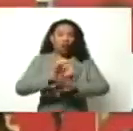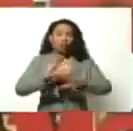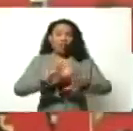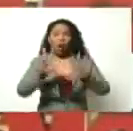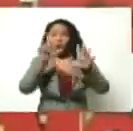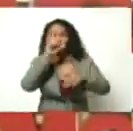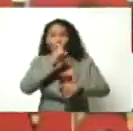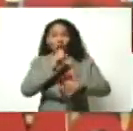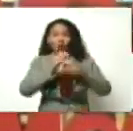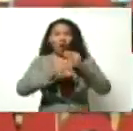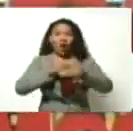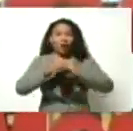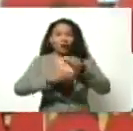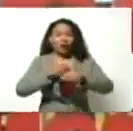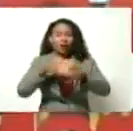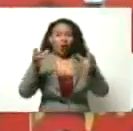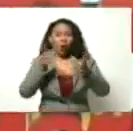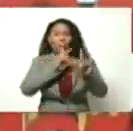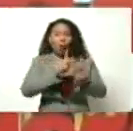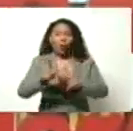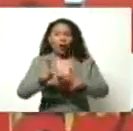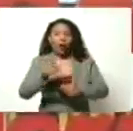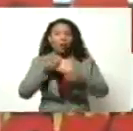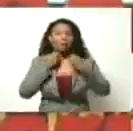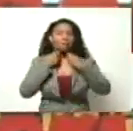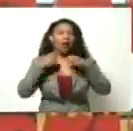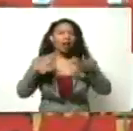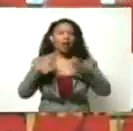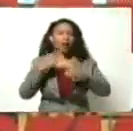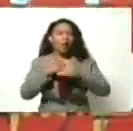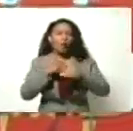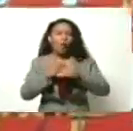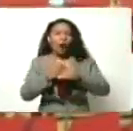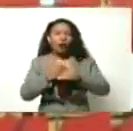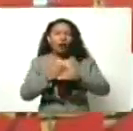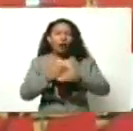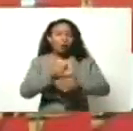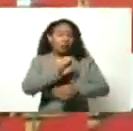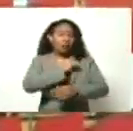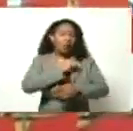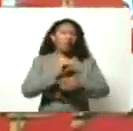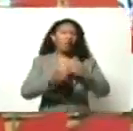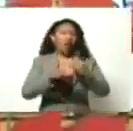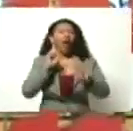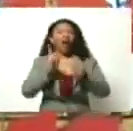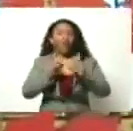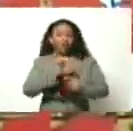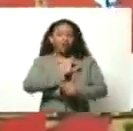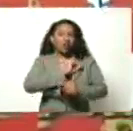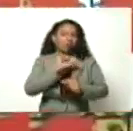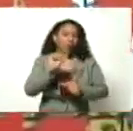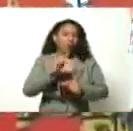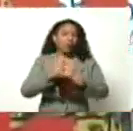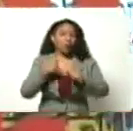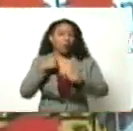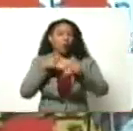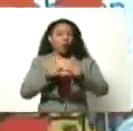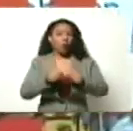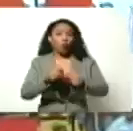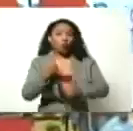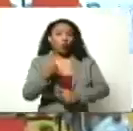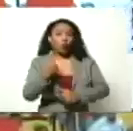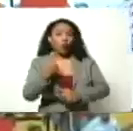ocho años haciéndolo No yo no va perdiendo un poquito el todavía tengo miedo Sí yo tengo que quedarme solo ante